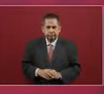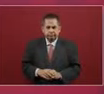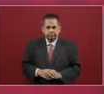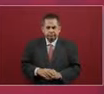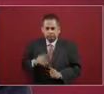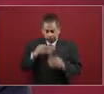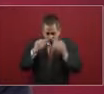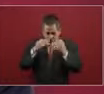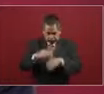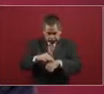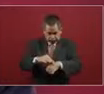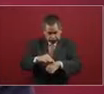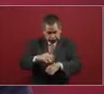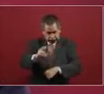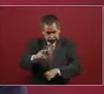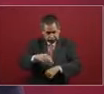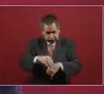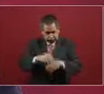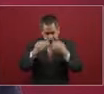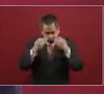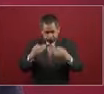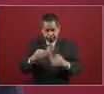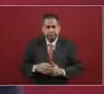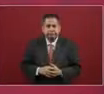Me consta porque